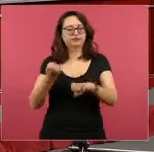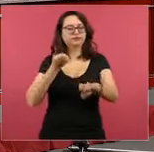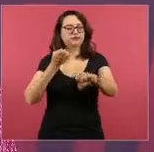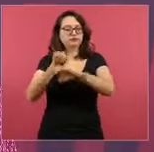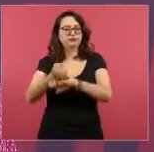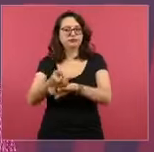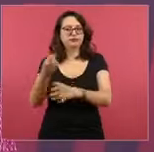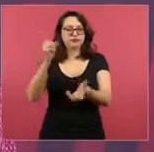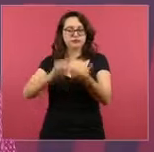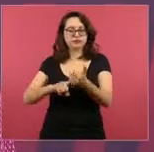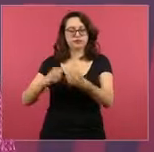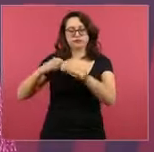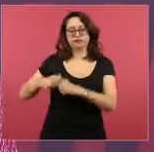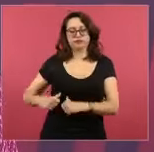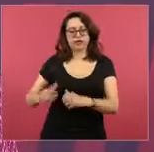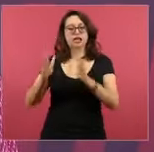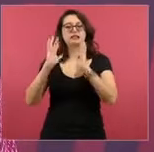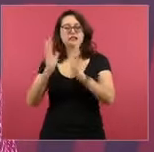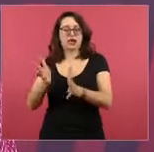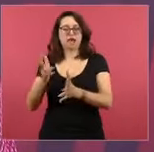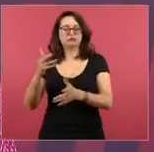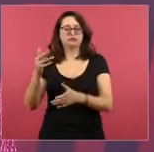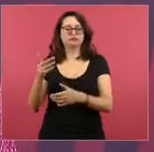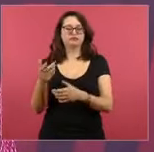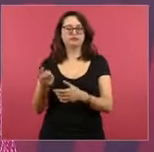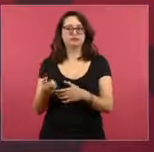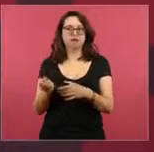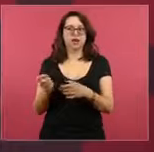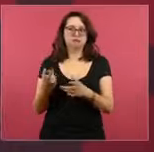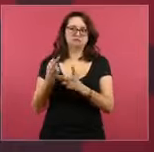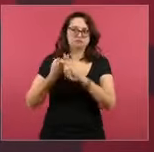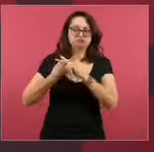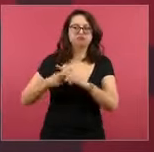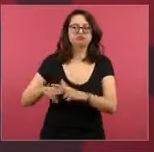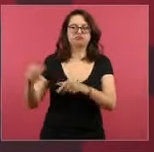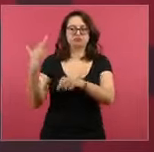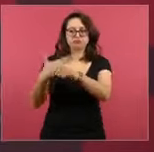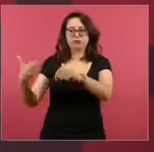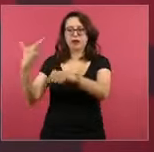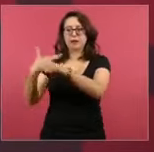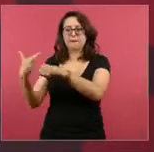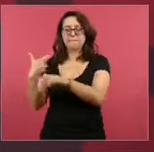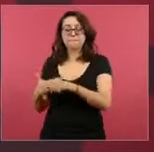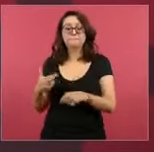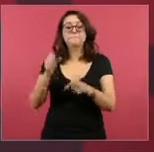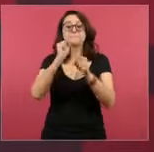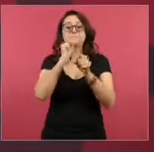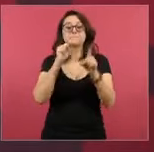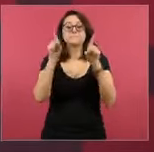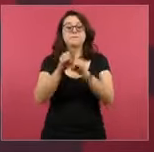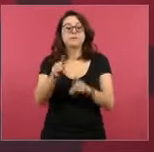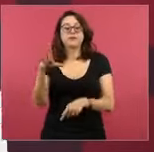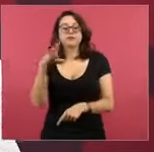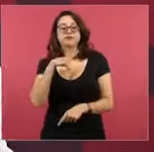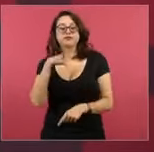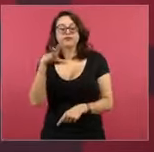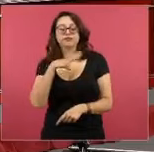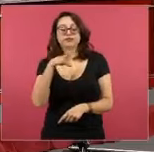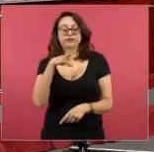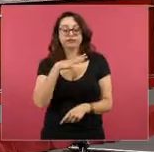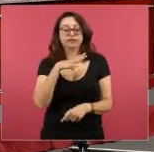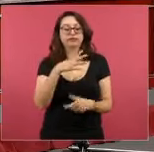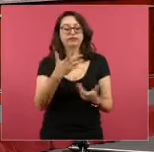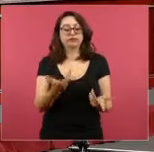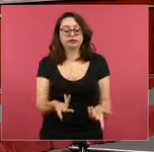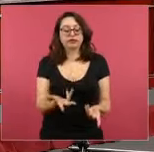del disco duro, solo es en algunos estados donde las autoridades educativas de los estados están dando ese disco duro porque saben que los